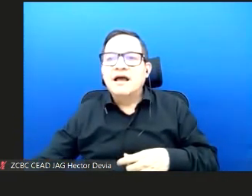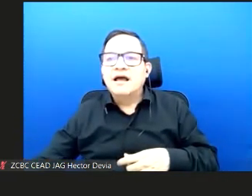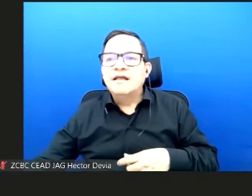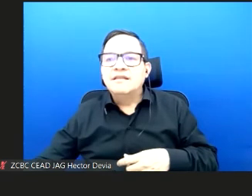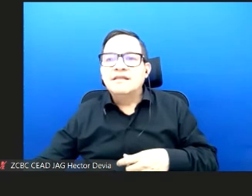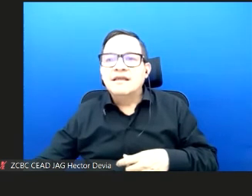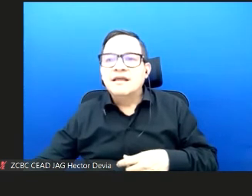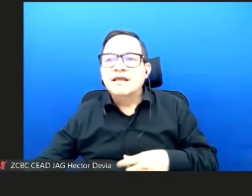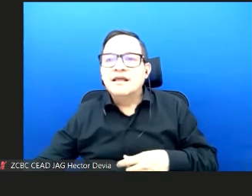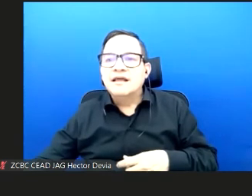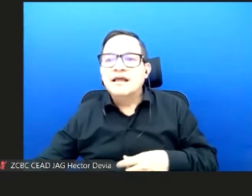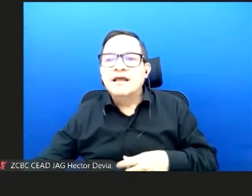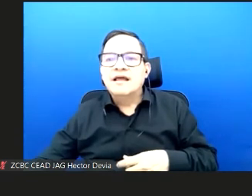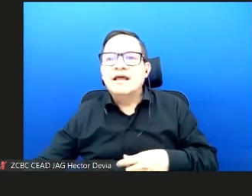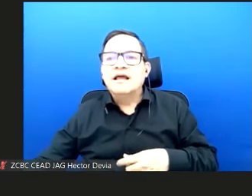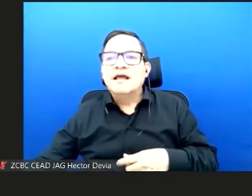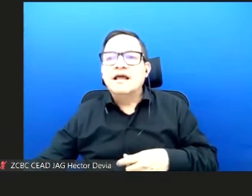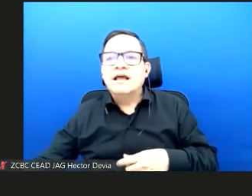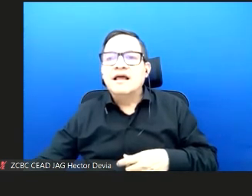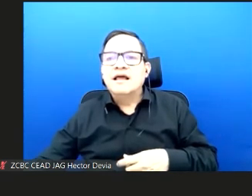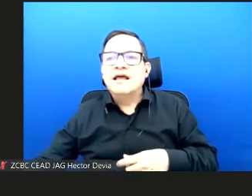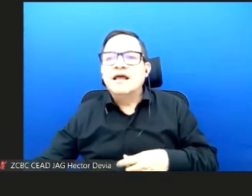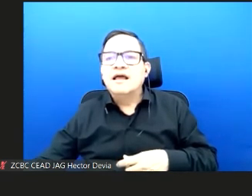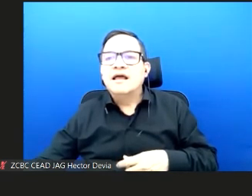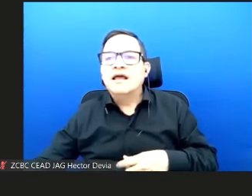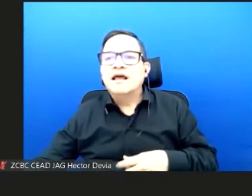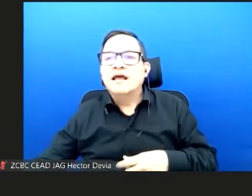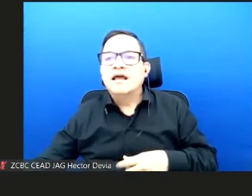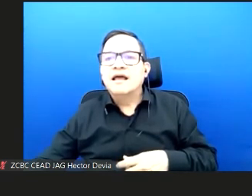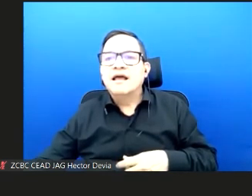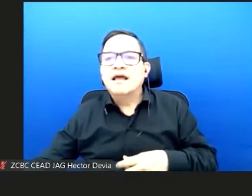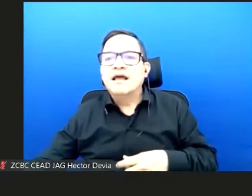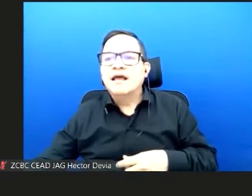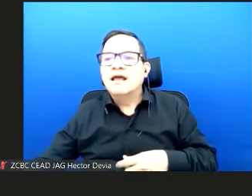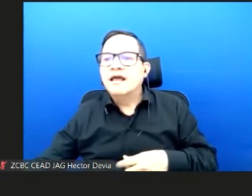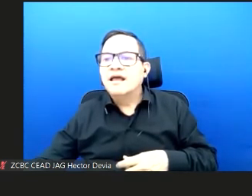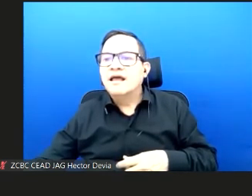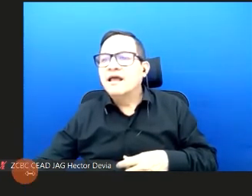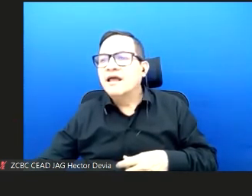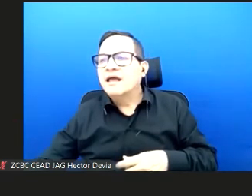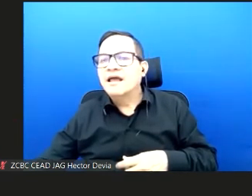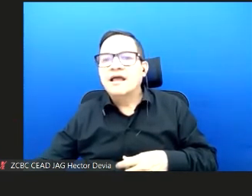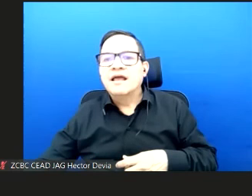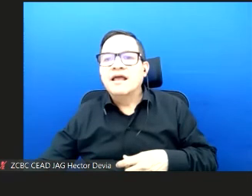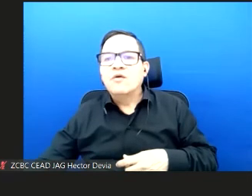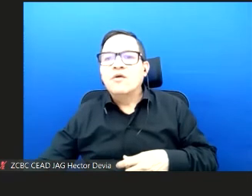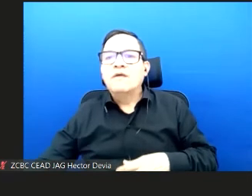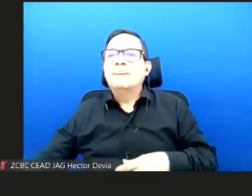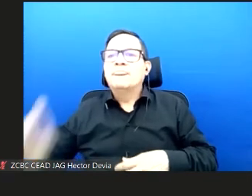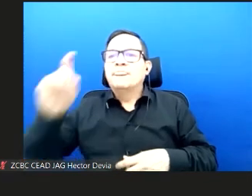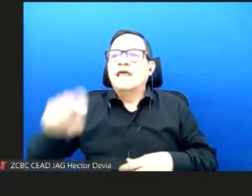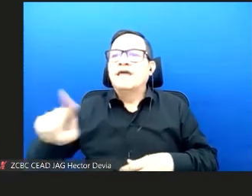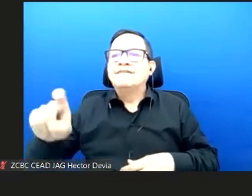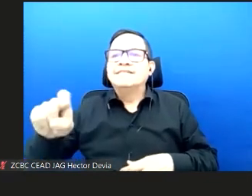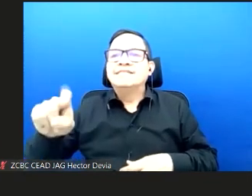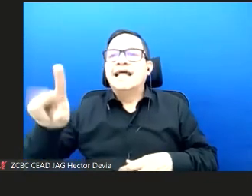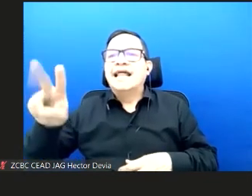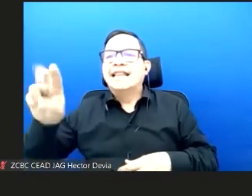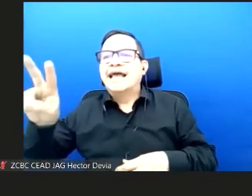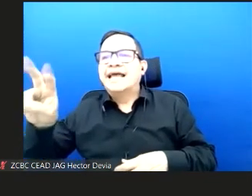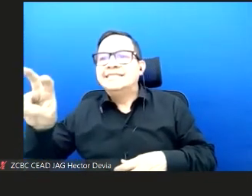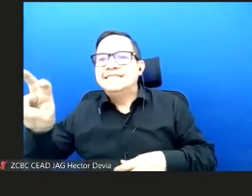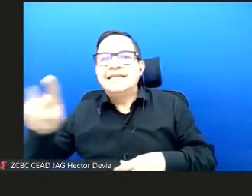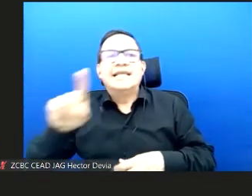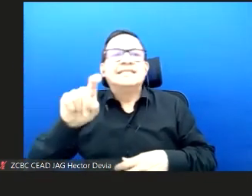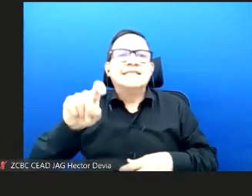Nuestro conjunto B en total, que es administración financiera, tiene que tener 67 estudiantes, ¿no? Aquí